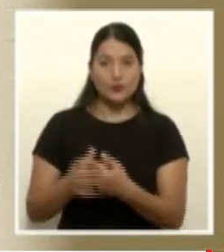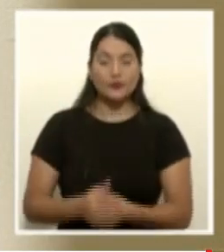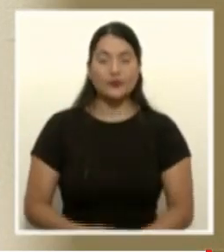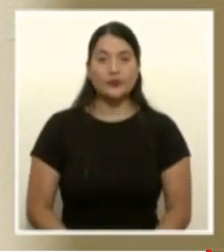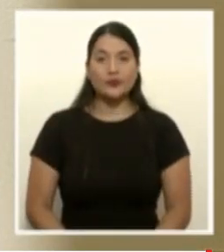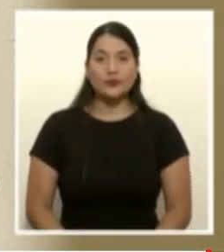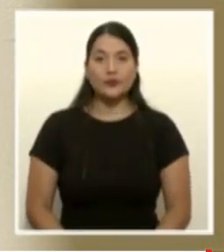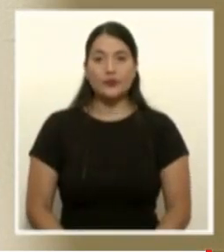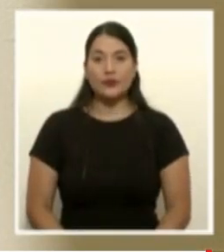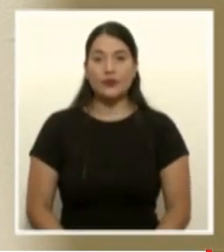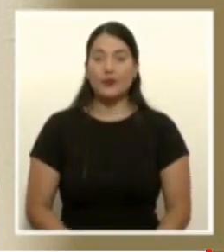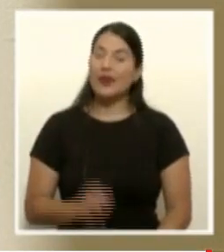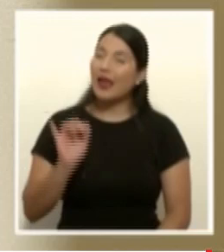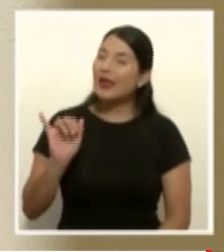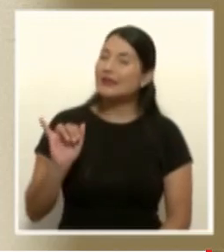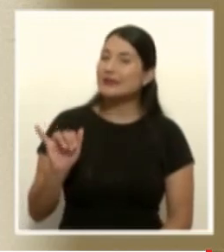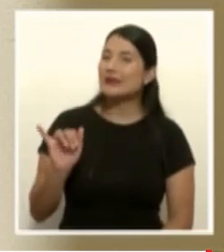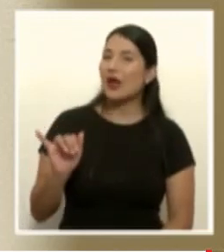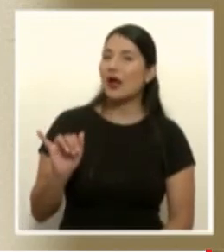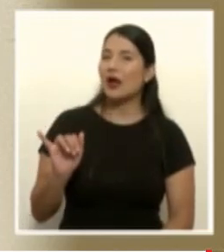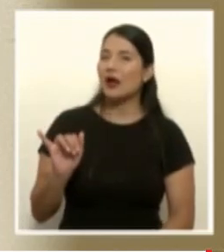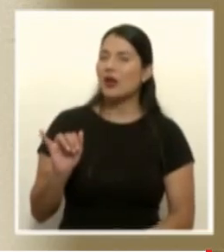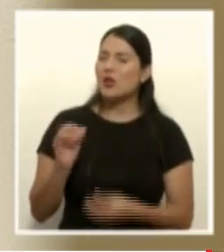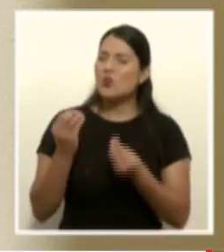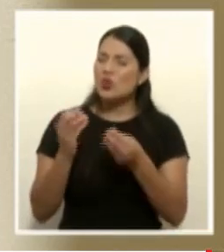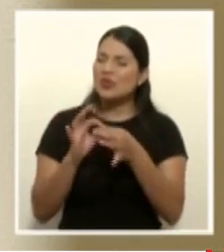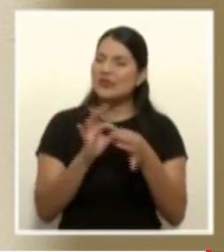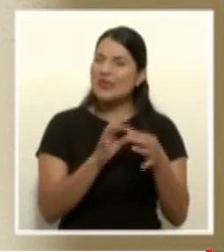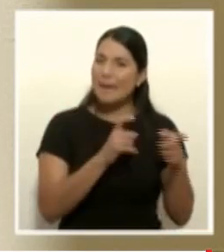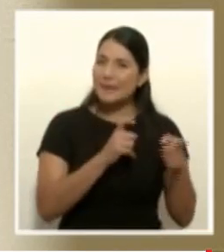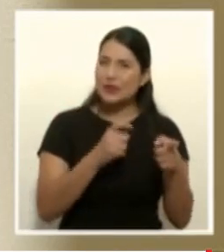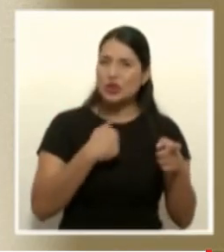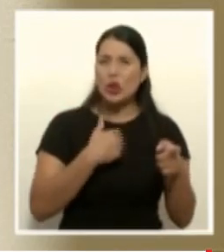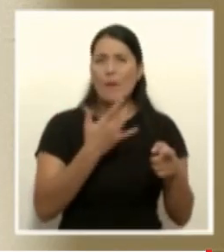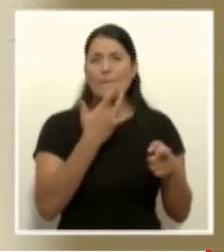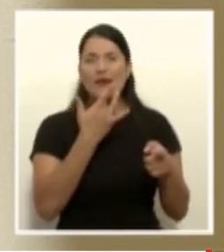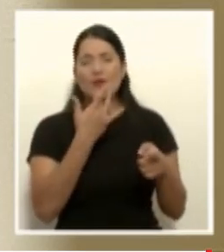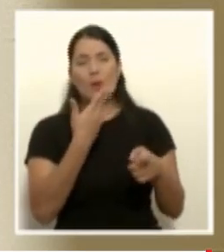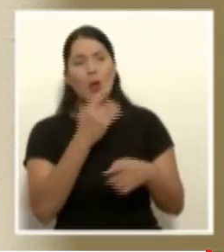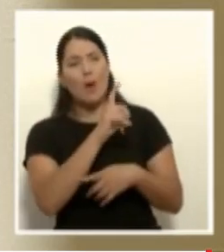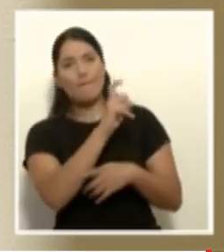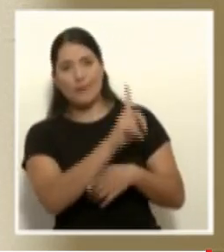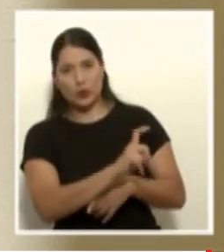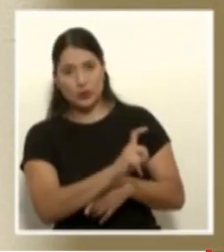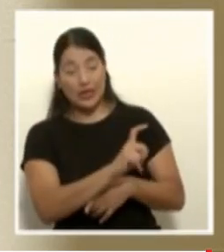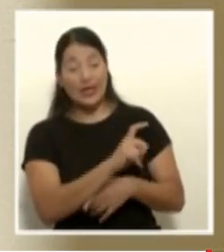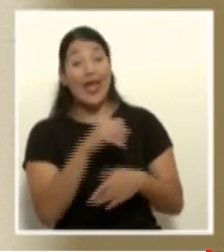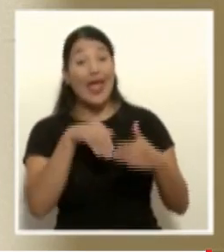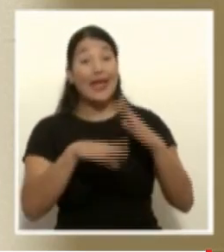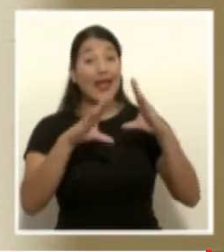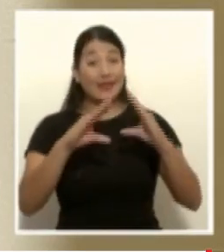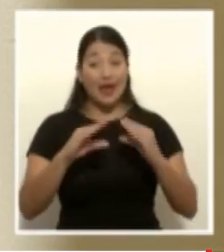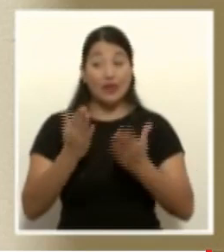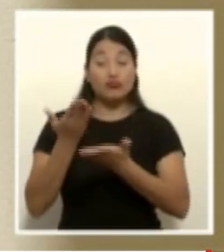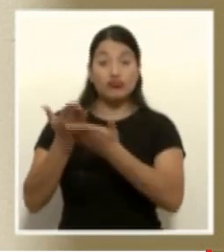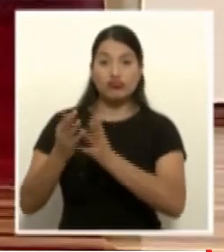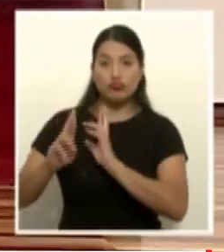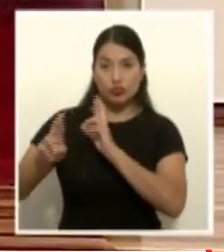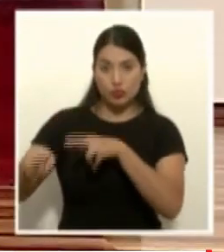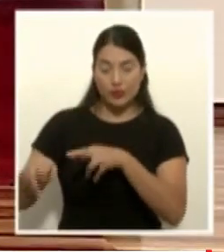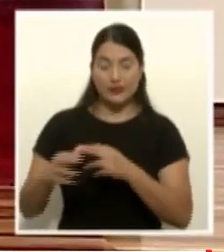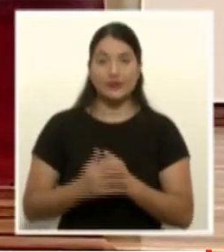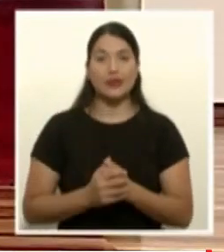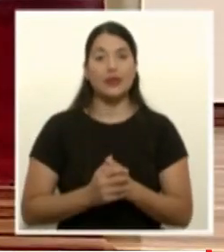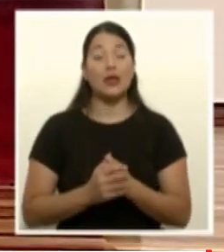sanitaria. Eso, como es tan administrativo, prefiero que se lo hagamos llegar ahora en el transcurso de la tarde. Vamos a